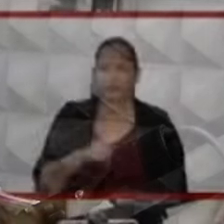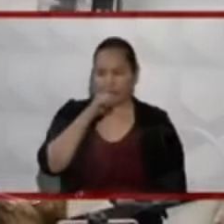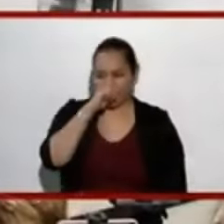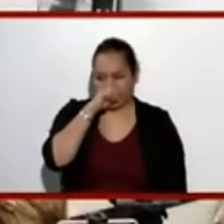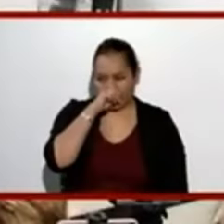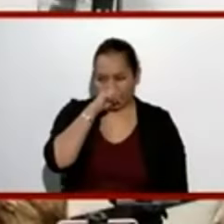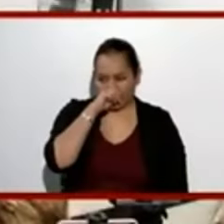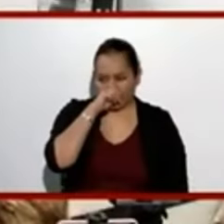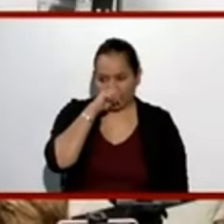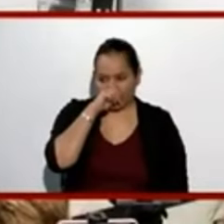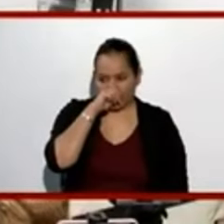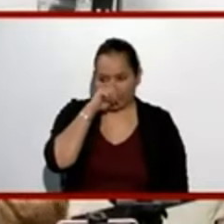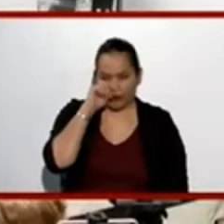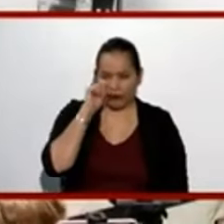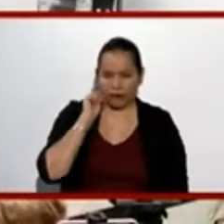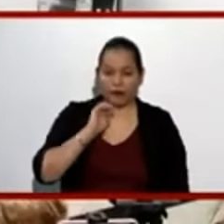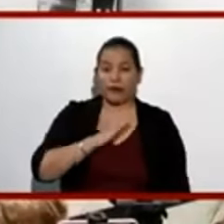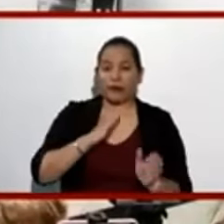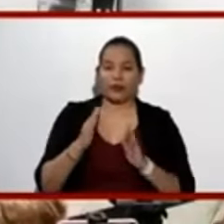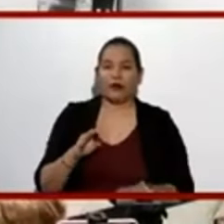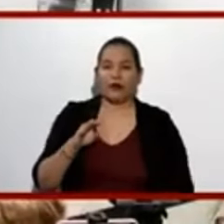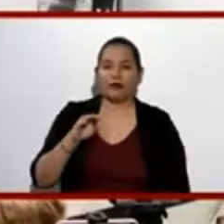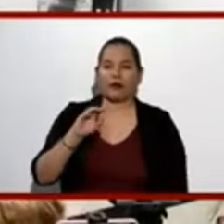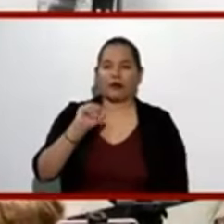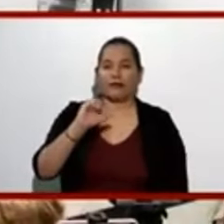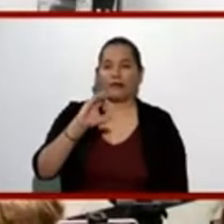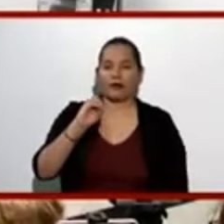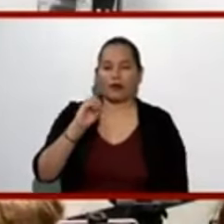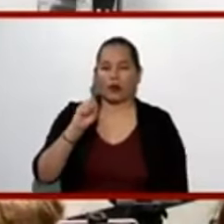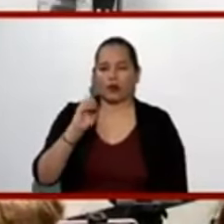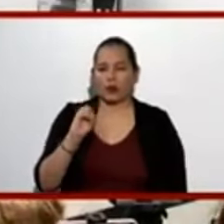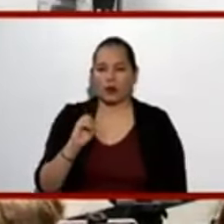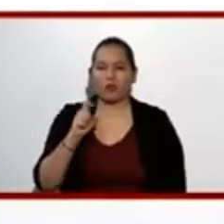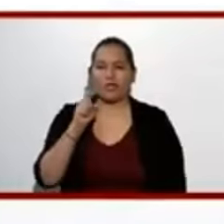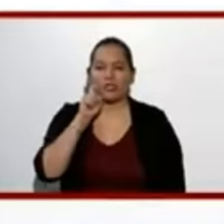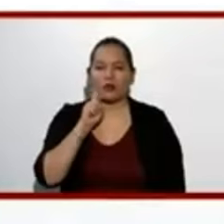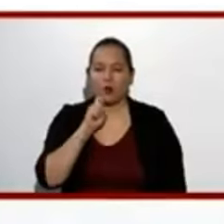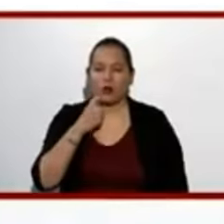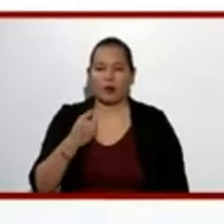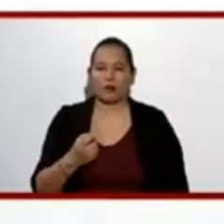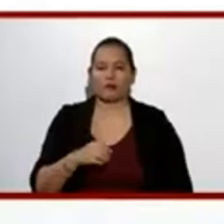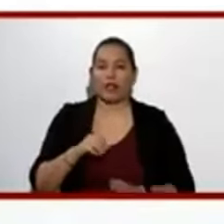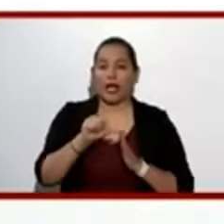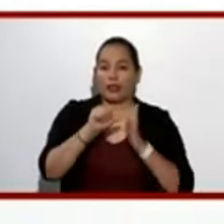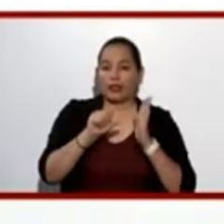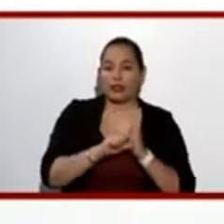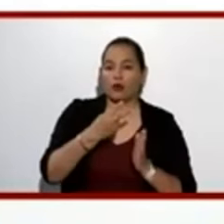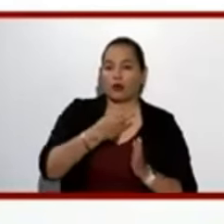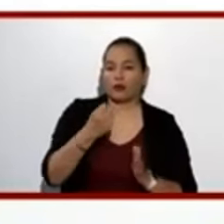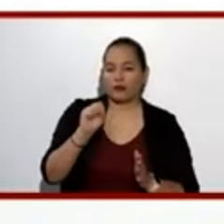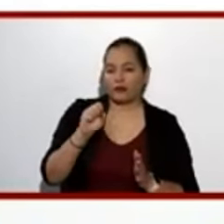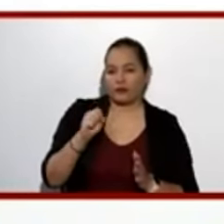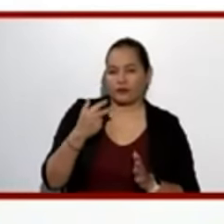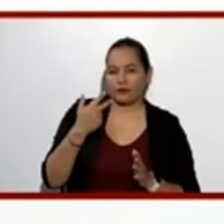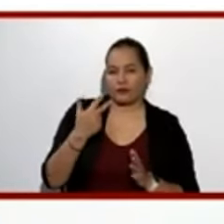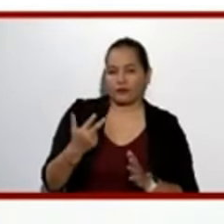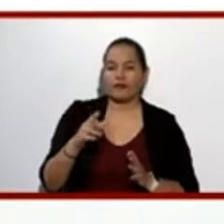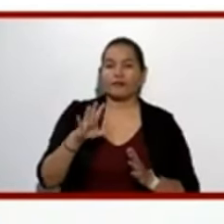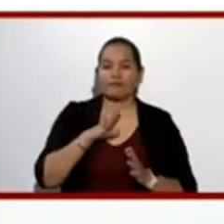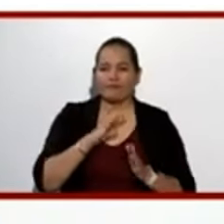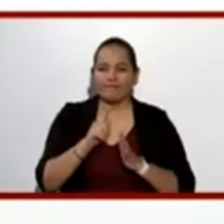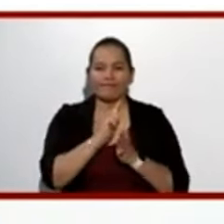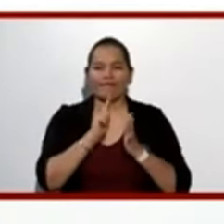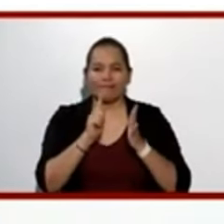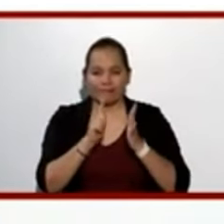Por favor, con Jesús. A lo del acoso sexual. Artículo 278 bis del Código Penal del Estado de Puebla tipifica el delito